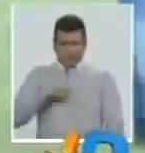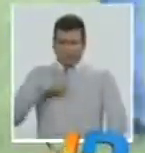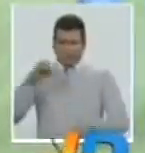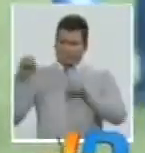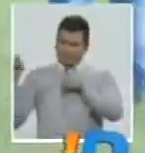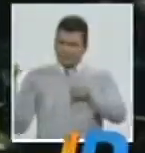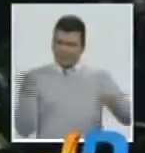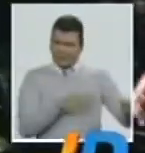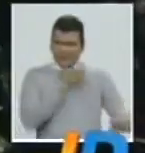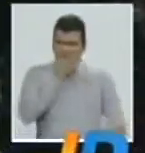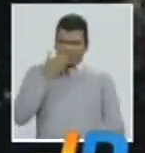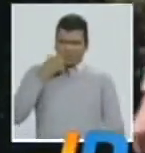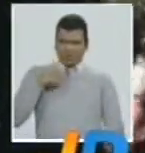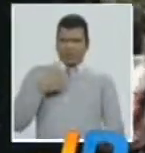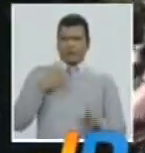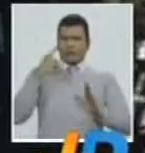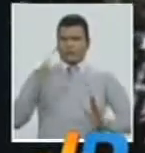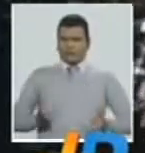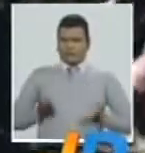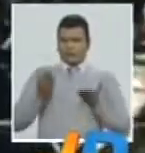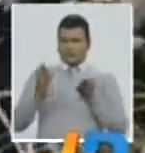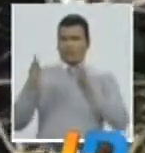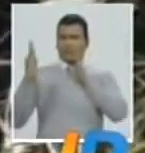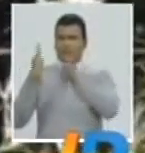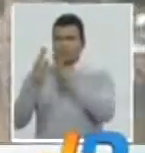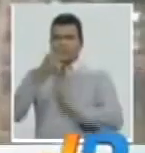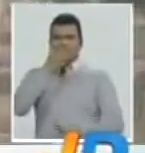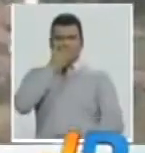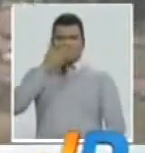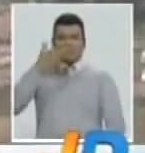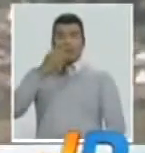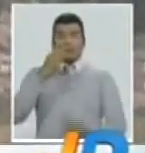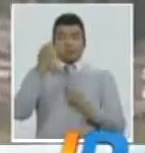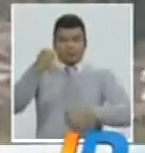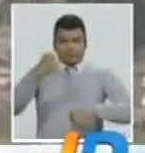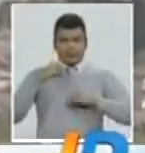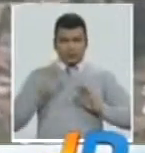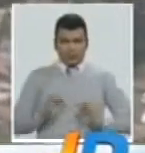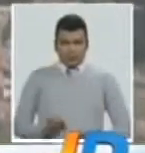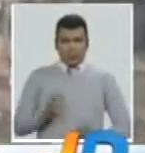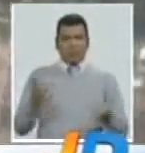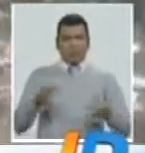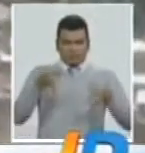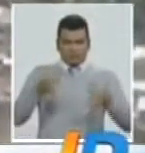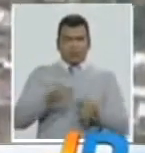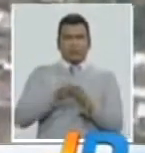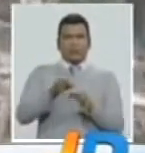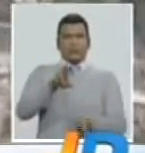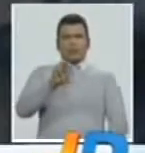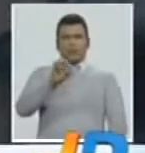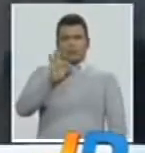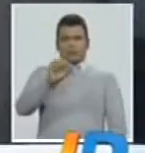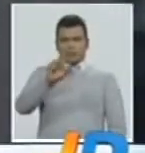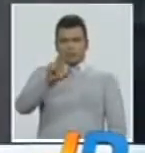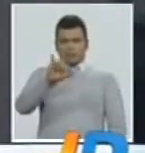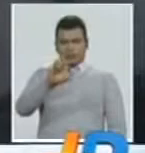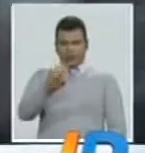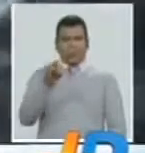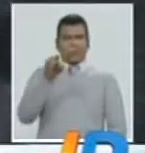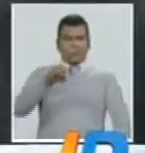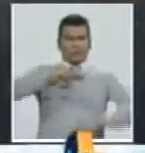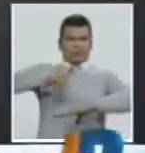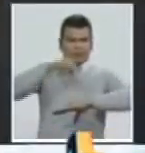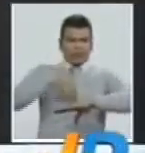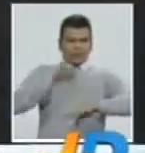voluntariamente ante las unidades del ejército tras operativo que se cumplió en zona rural del municipio del Rosario, en el norte de Nariño, donde fue desmantelado un laboratorio